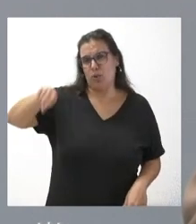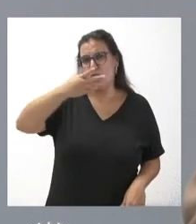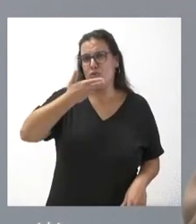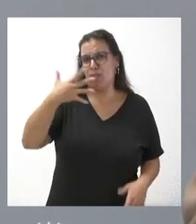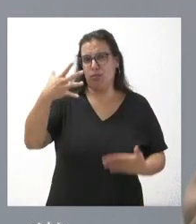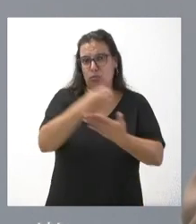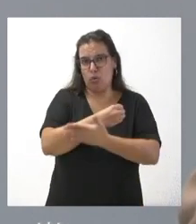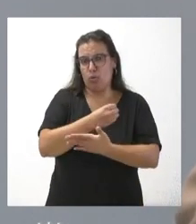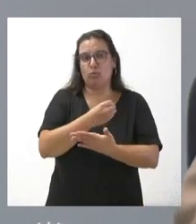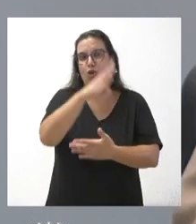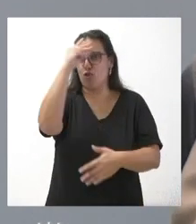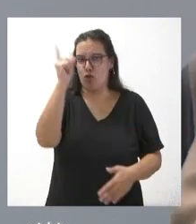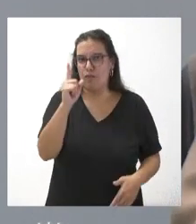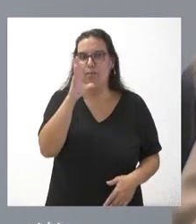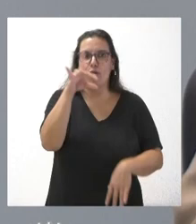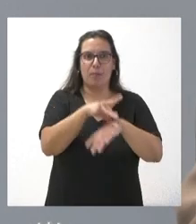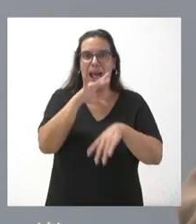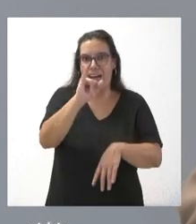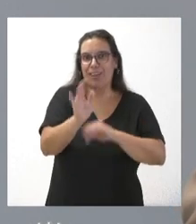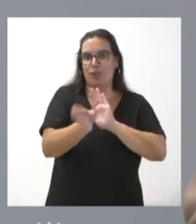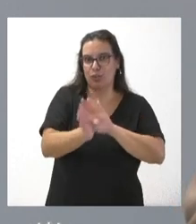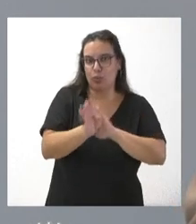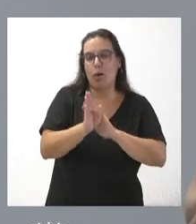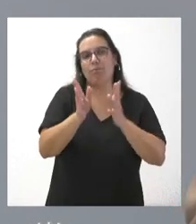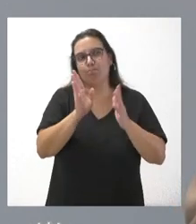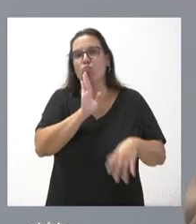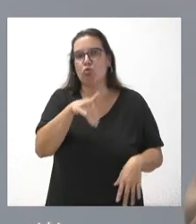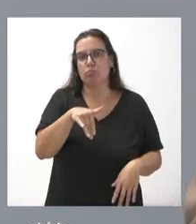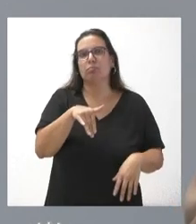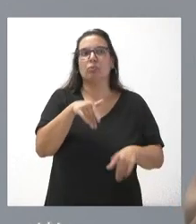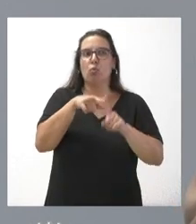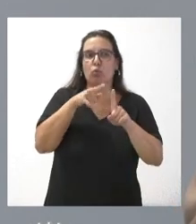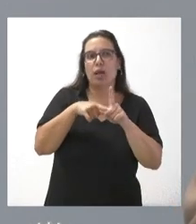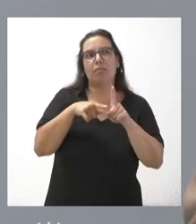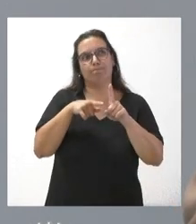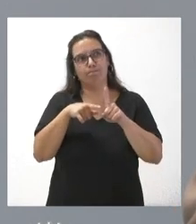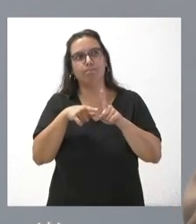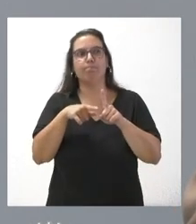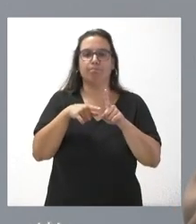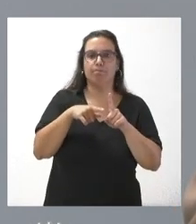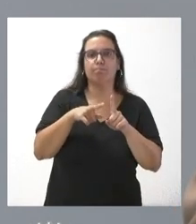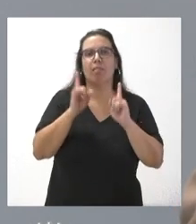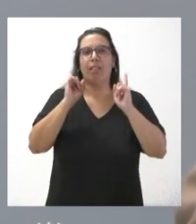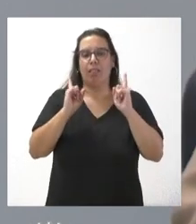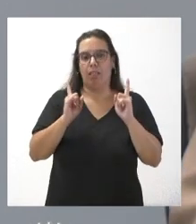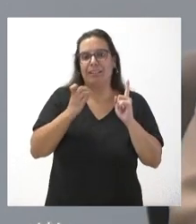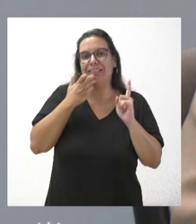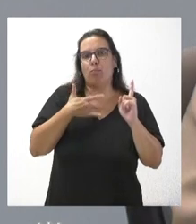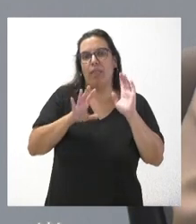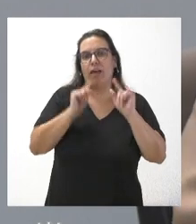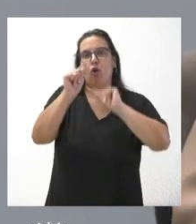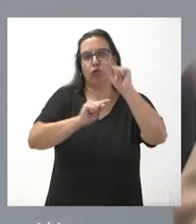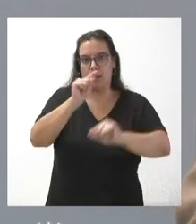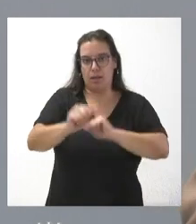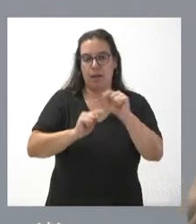tanto, que no olvidemos que la enfermedad sigue con nosotros y que es bueno la utilización de las medidas cuando la posibilidad de riesgo sea más alta,